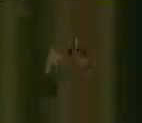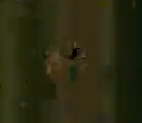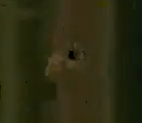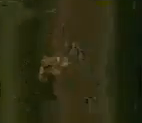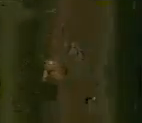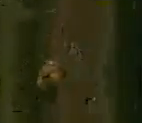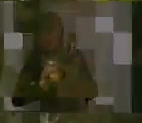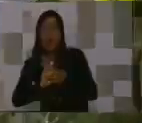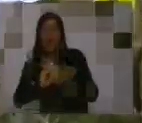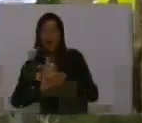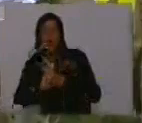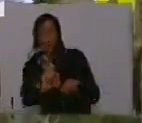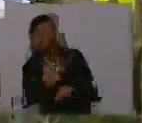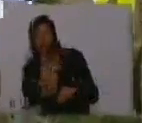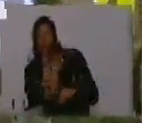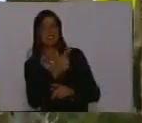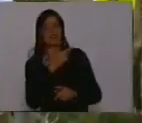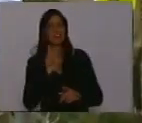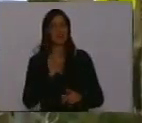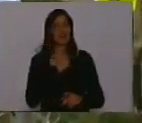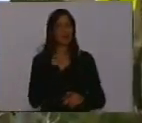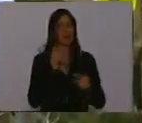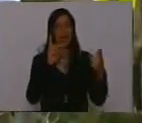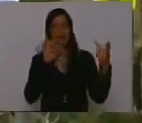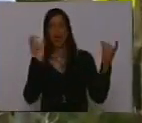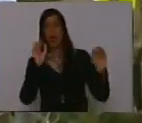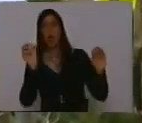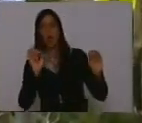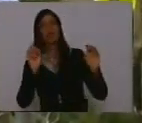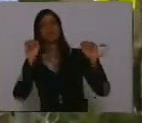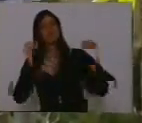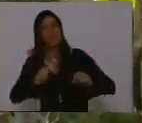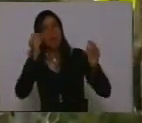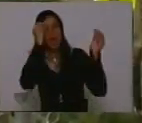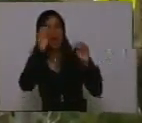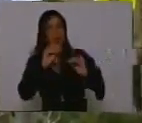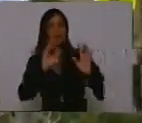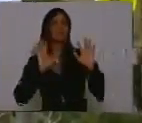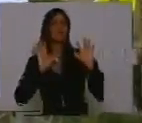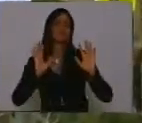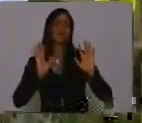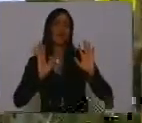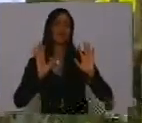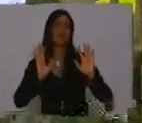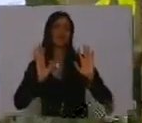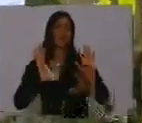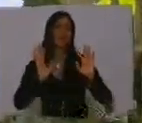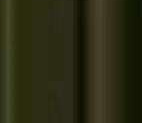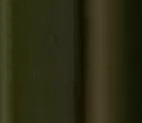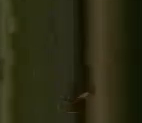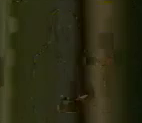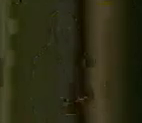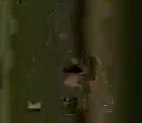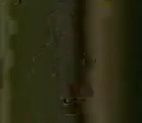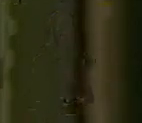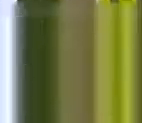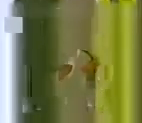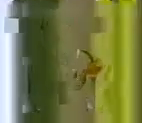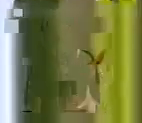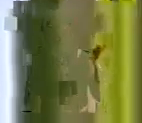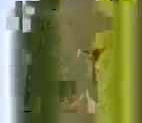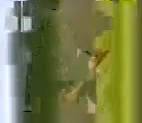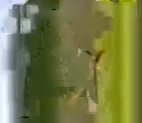cada quien lo critique, para que cada quien lo debata. Vamos a los liceos, vamos a las